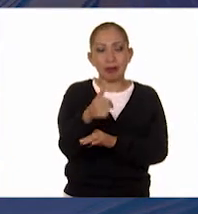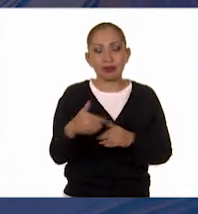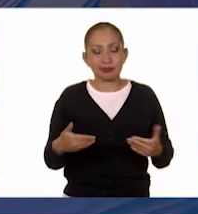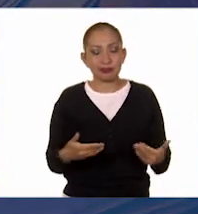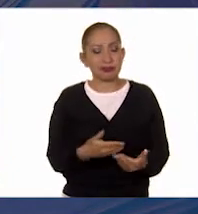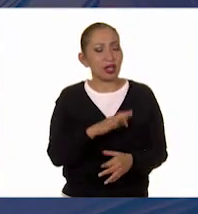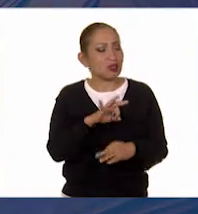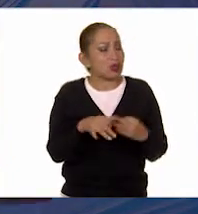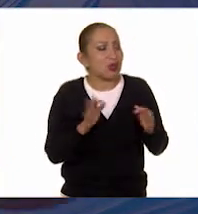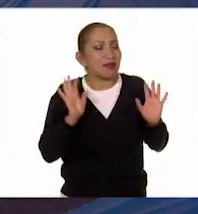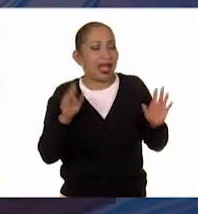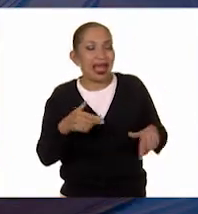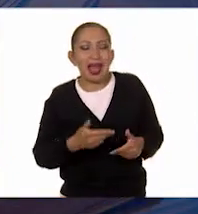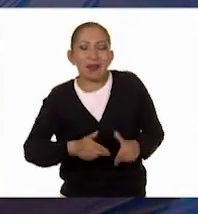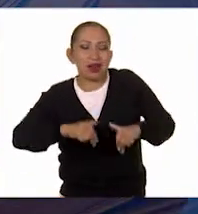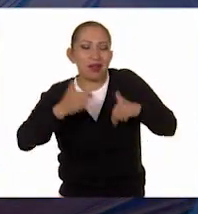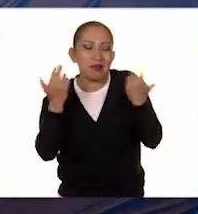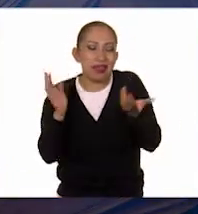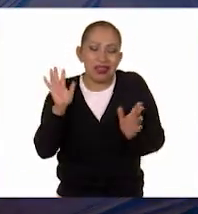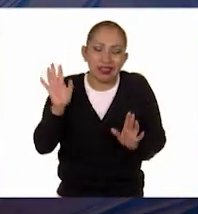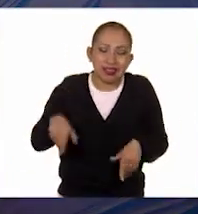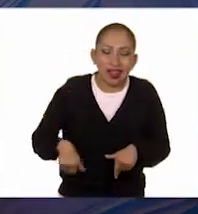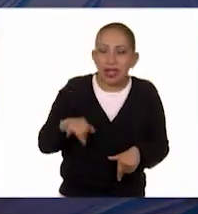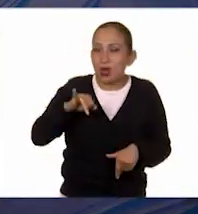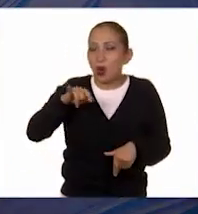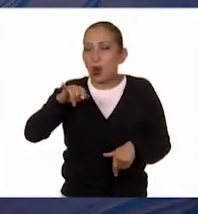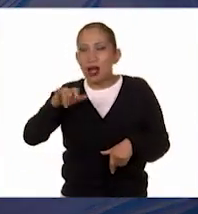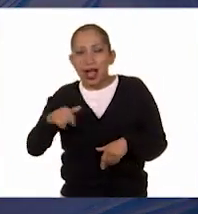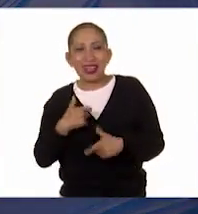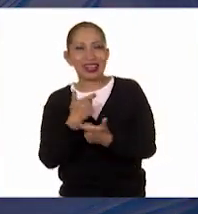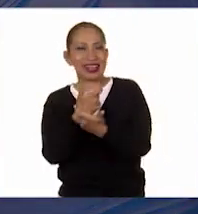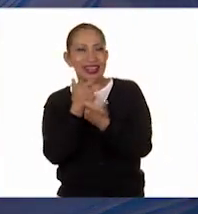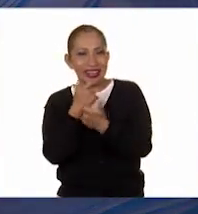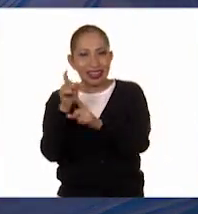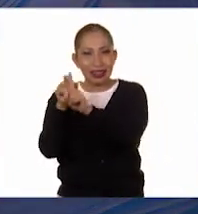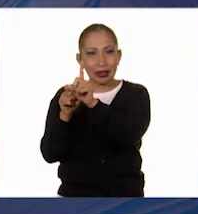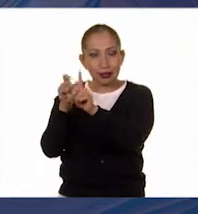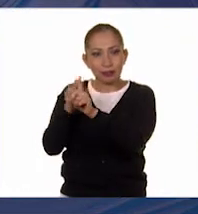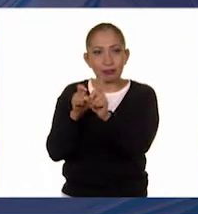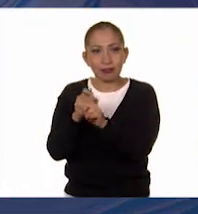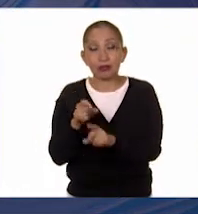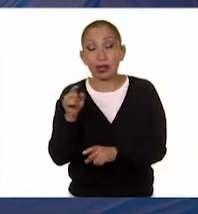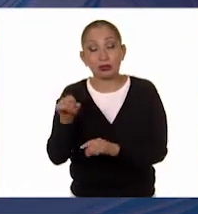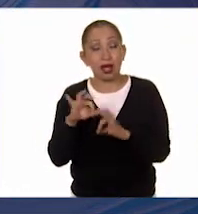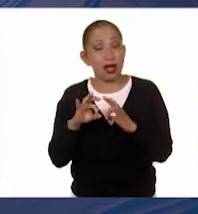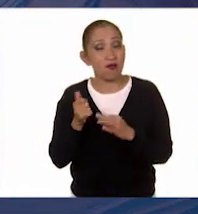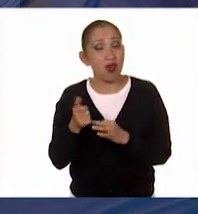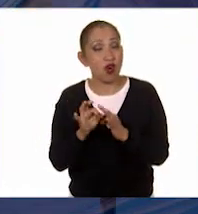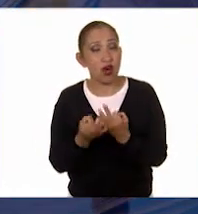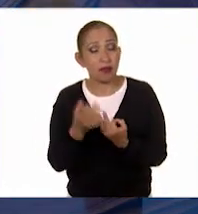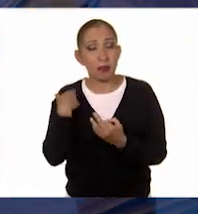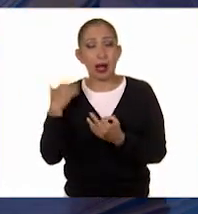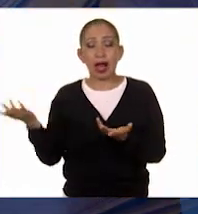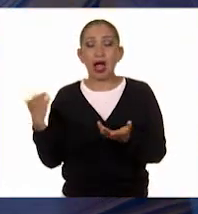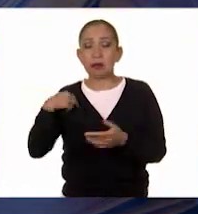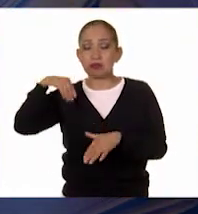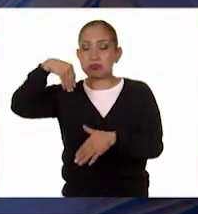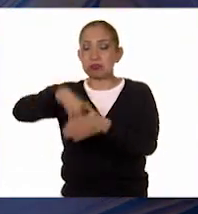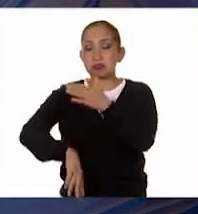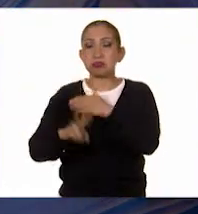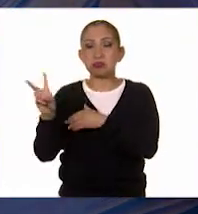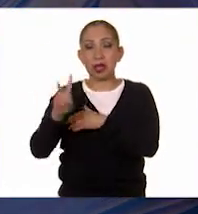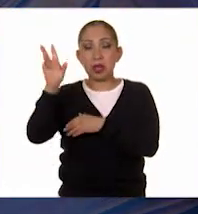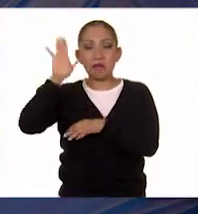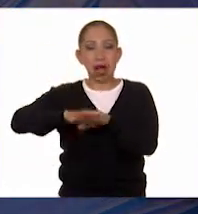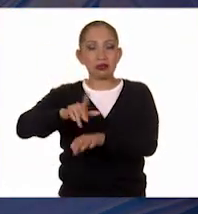presentaría todo como una broma pesada y él y Julia iban a reírse de ti. Era un medio infalible para destruir tu victoria y prolongar tu